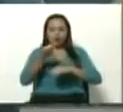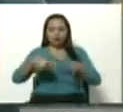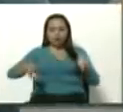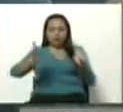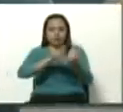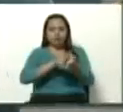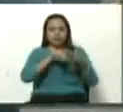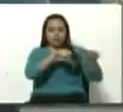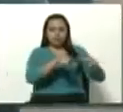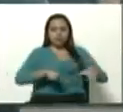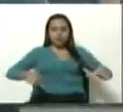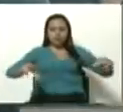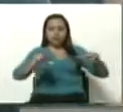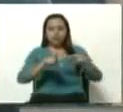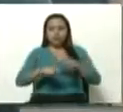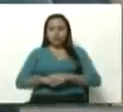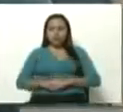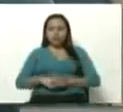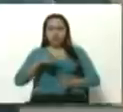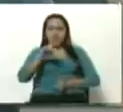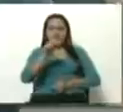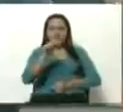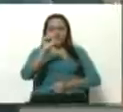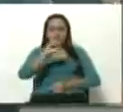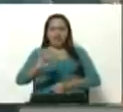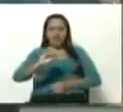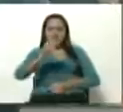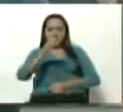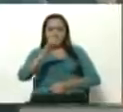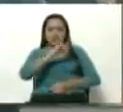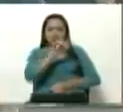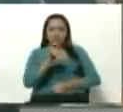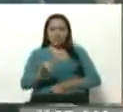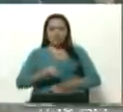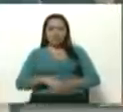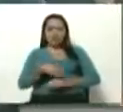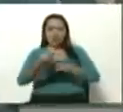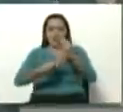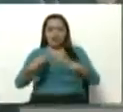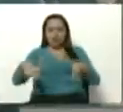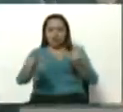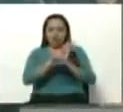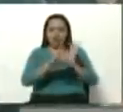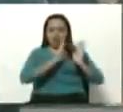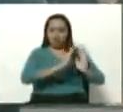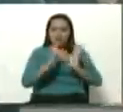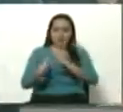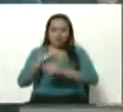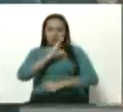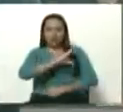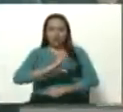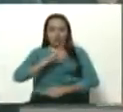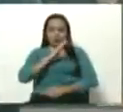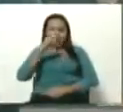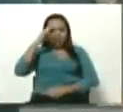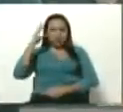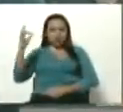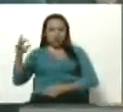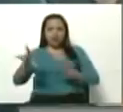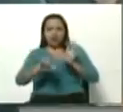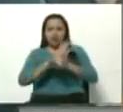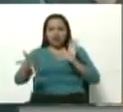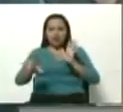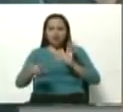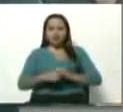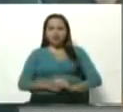esta entidad de llanera, José Vázquez, por parte de los legisladores y legisladoras del Consejo Legislativo del Estado